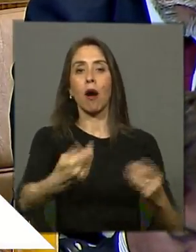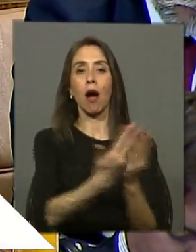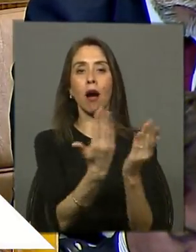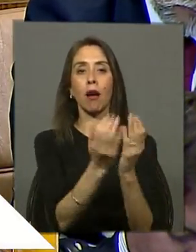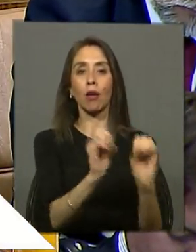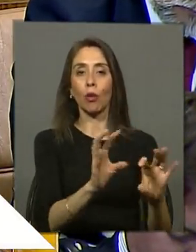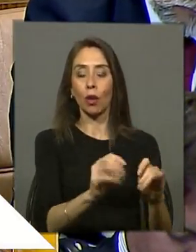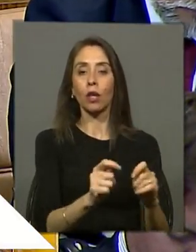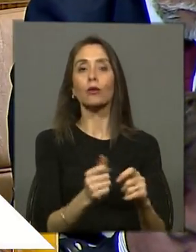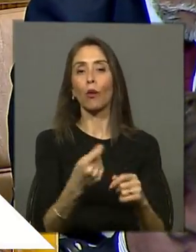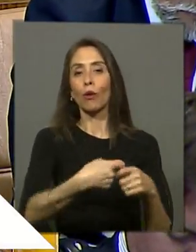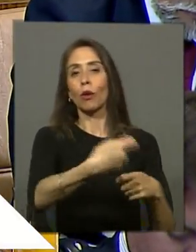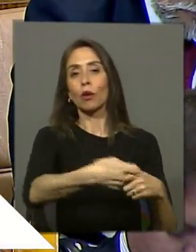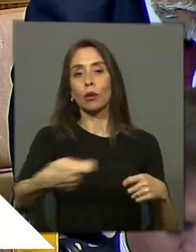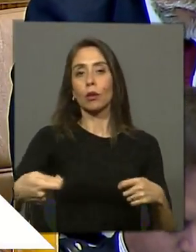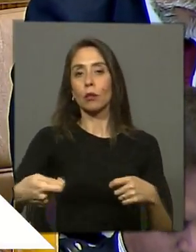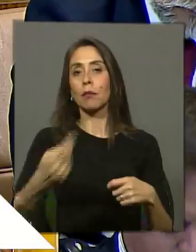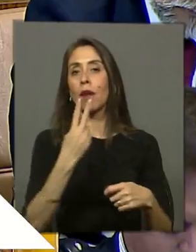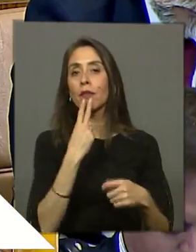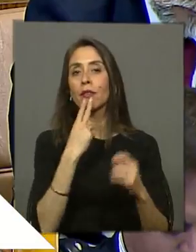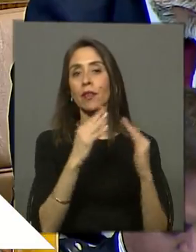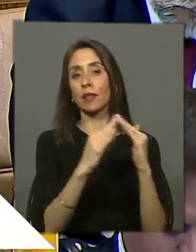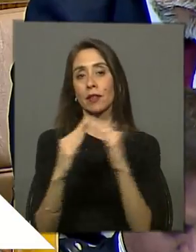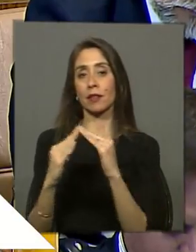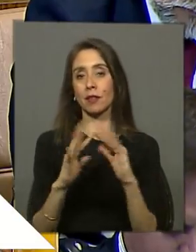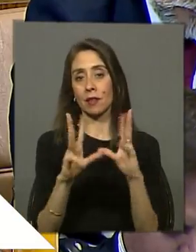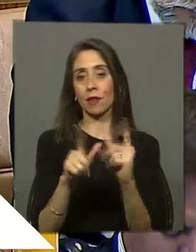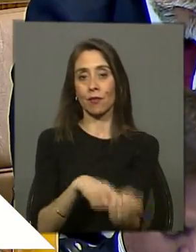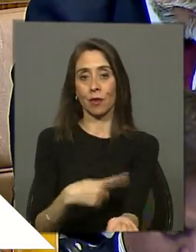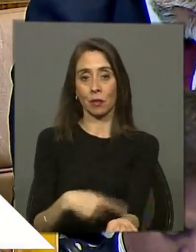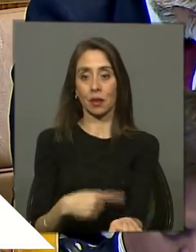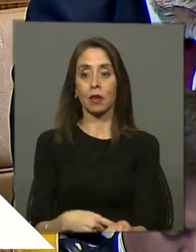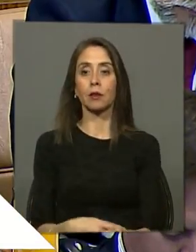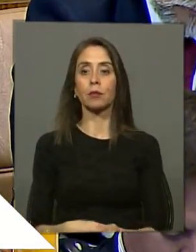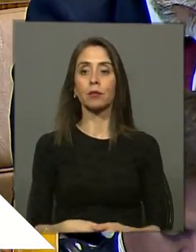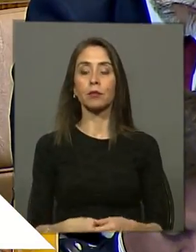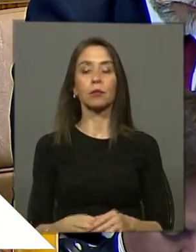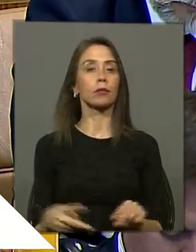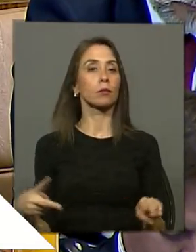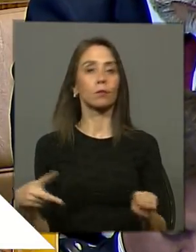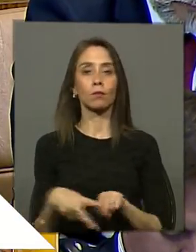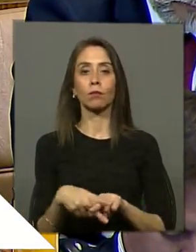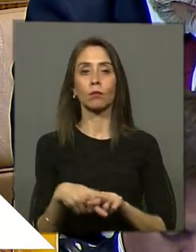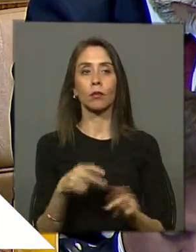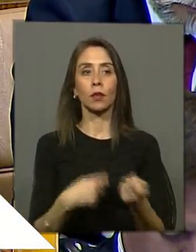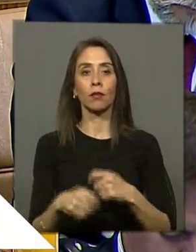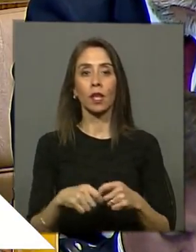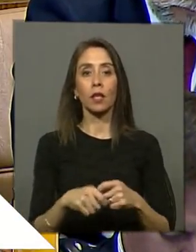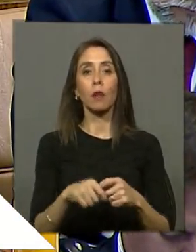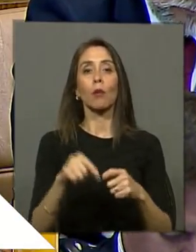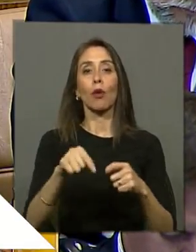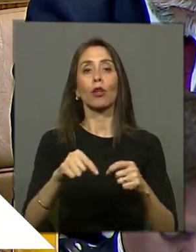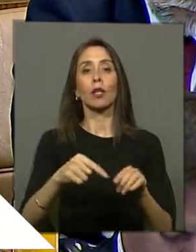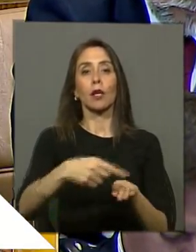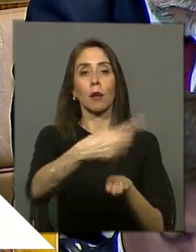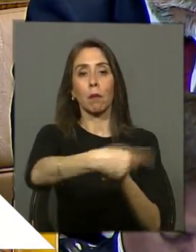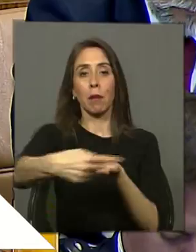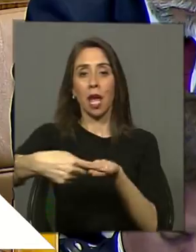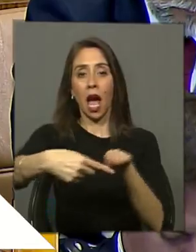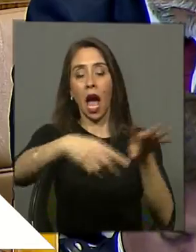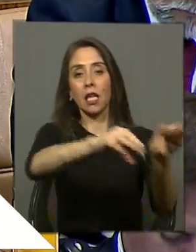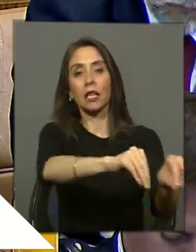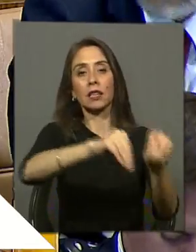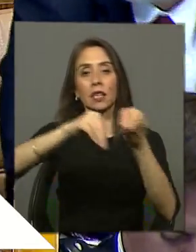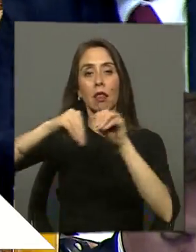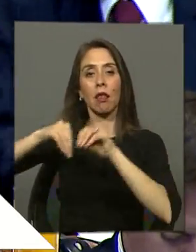poder proveer lo necesario para el sustento de sus hogares esa actividad se ha visto interrumpida producto de este traslado el ministro